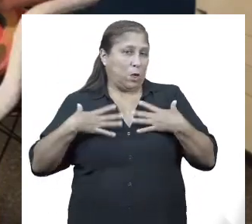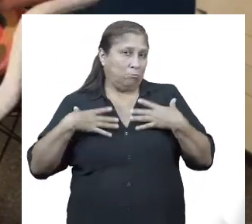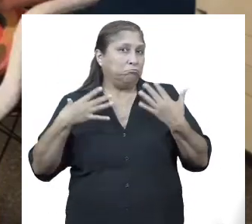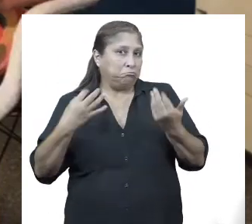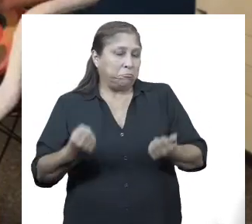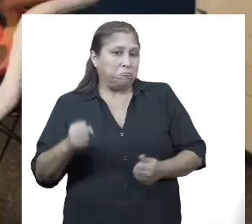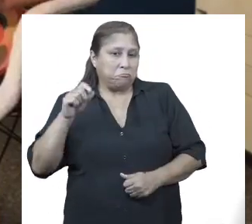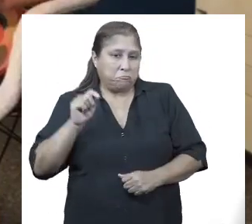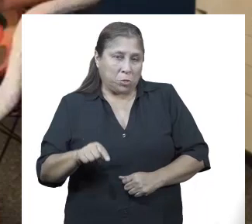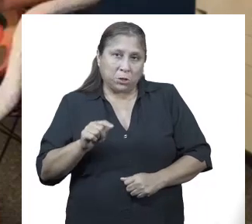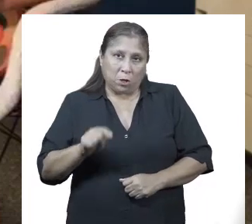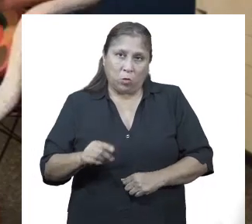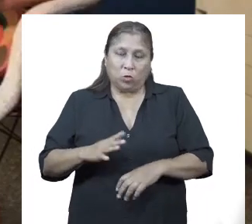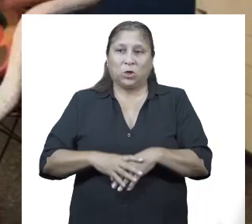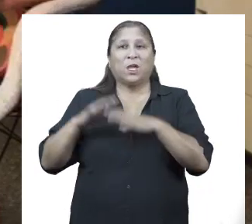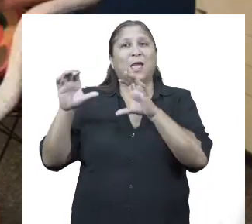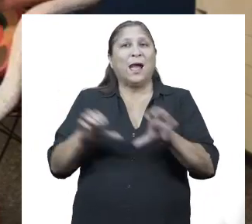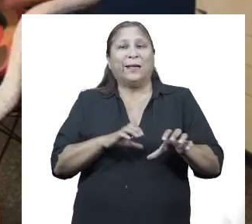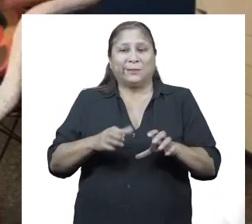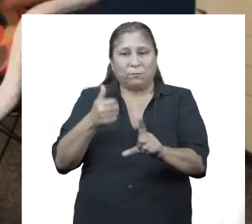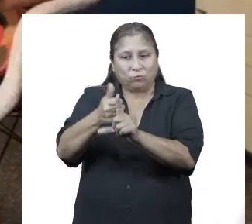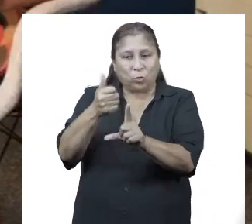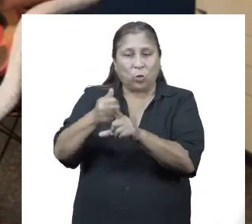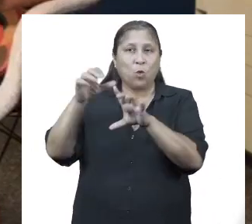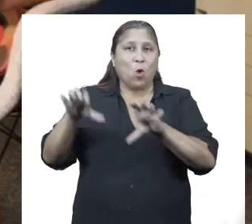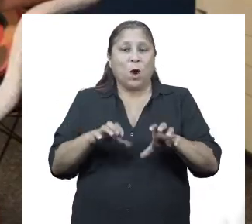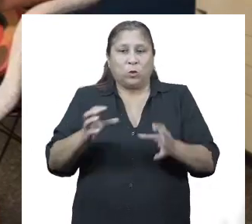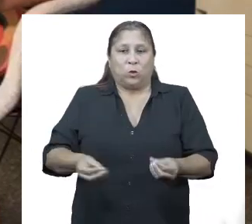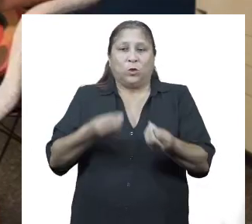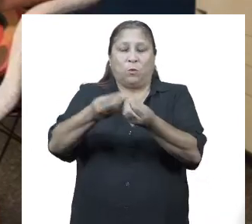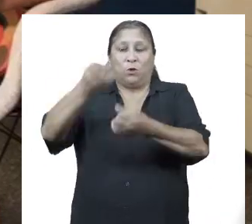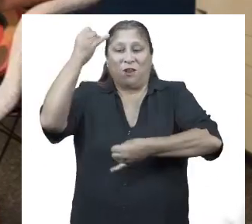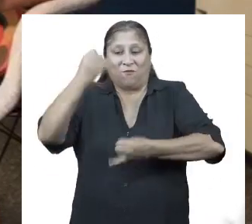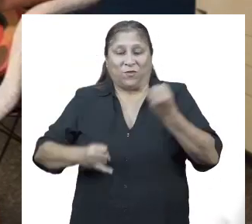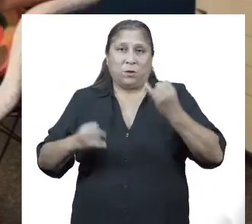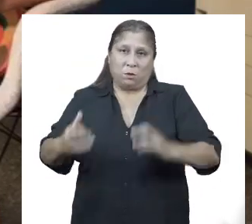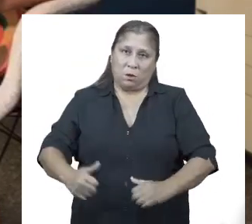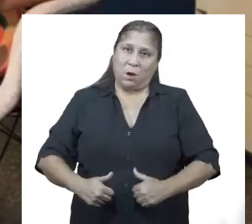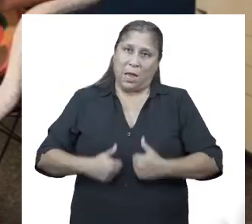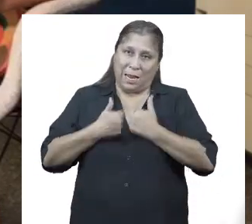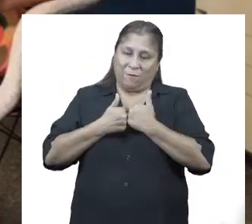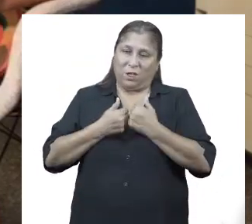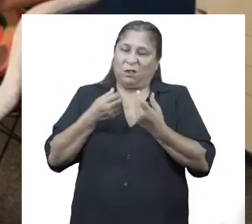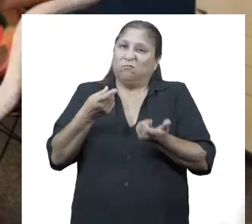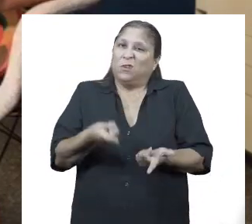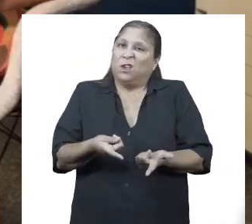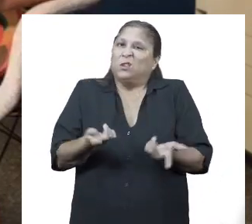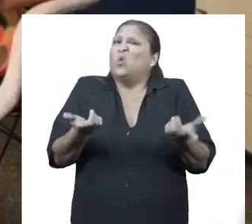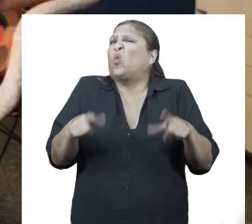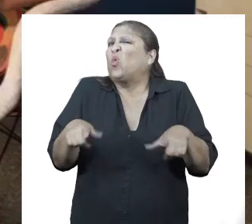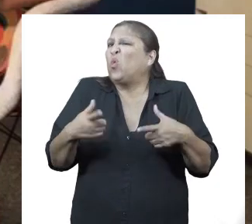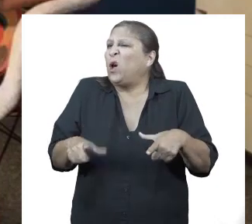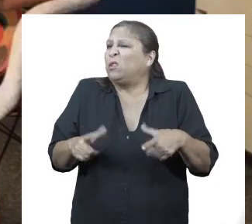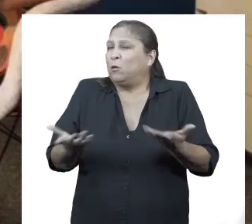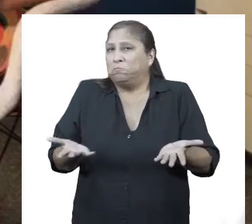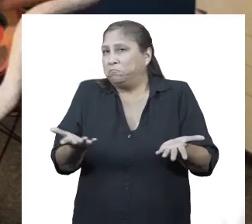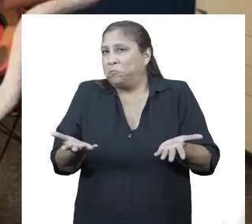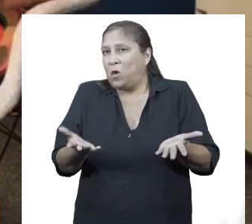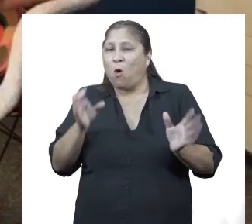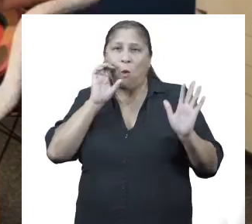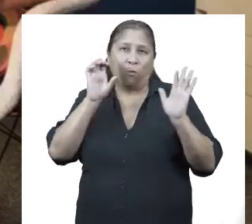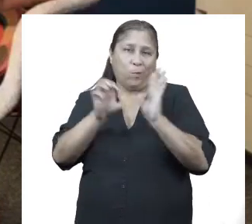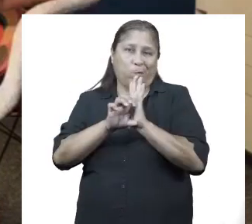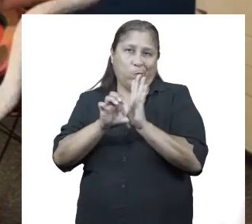salud, que realizan el acto de poner fin a la vida. Esto suele ocurrir en la práctica, por